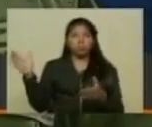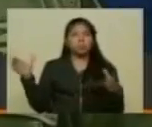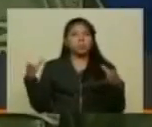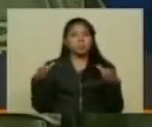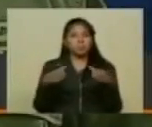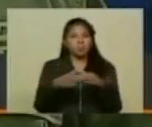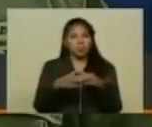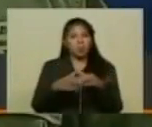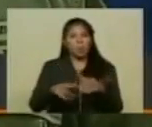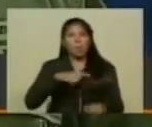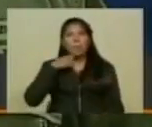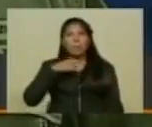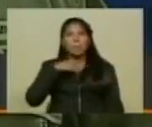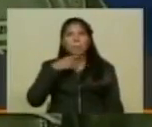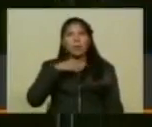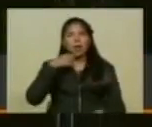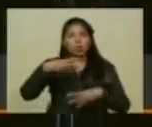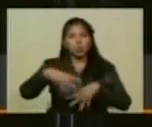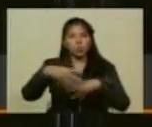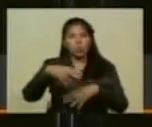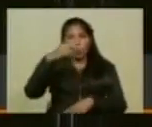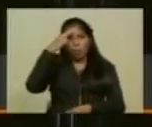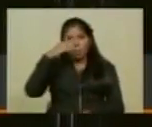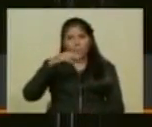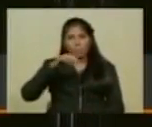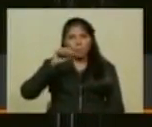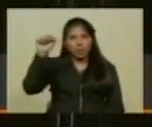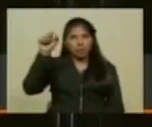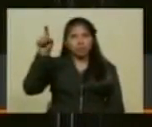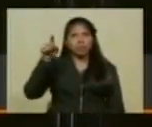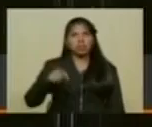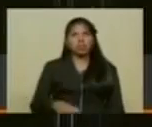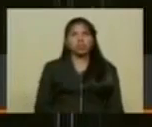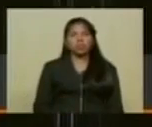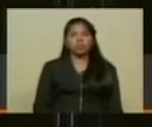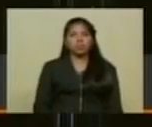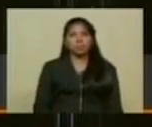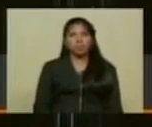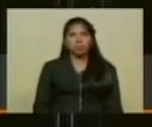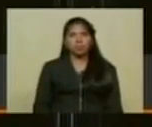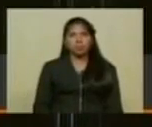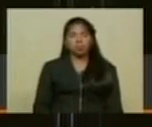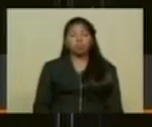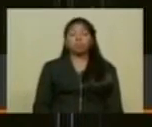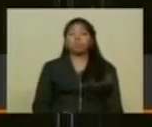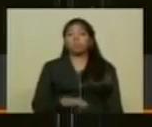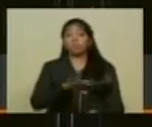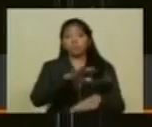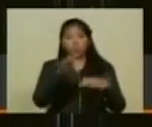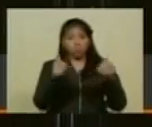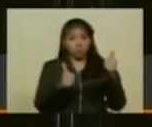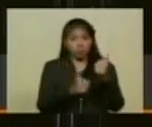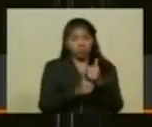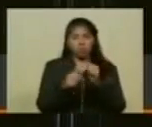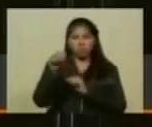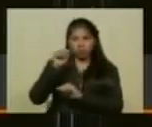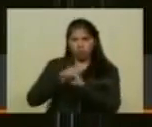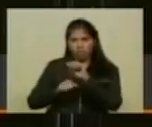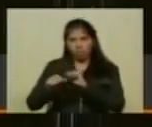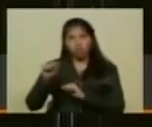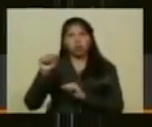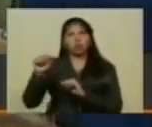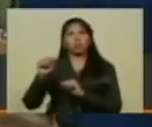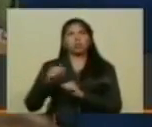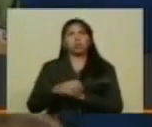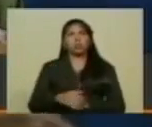Bolivariana, a los viceministros de la Defensa, Mayor General López